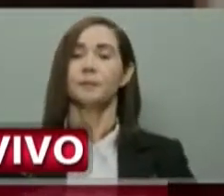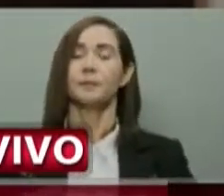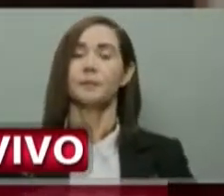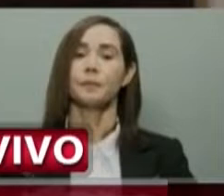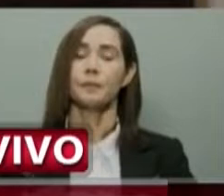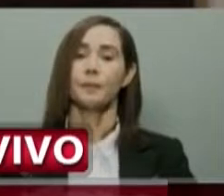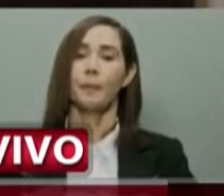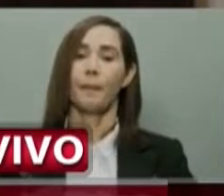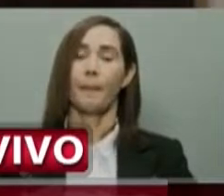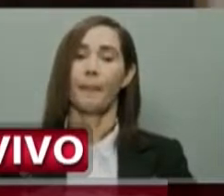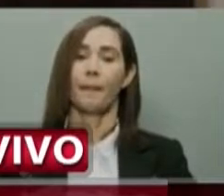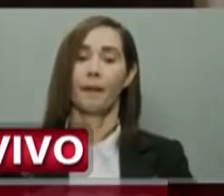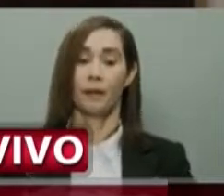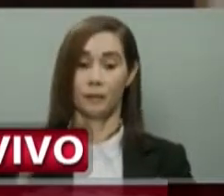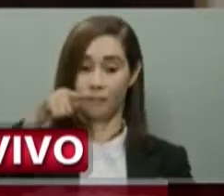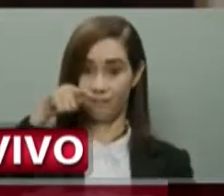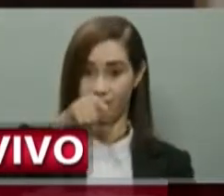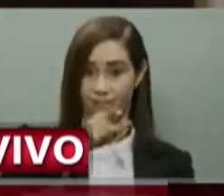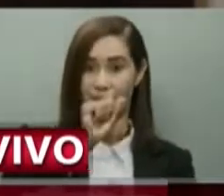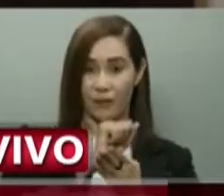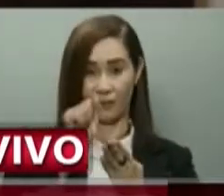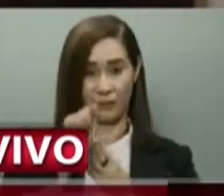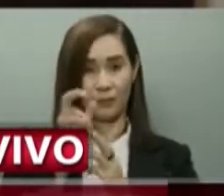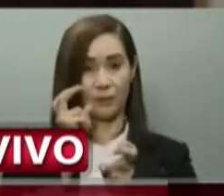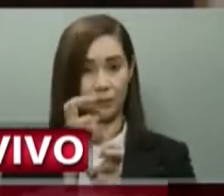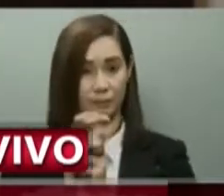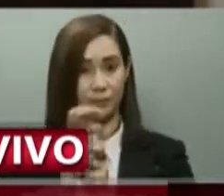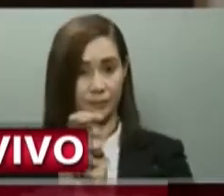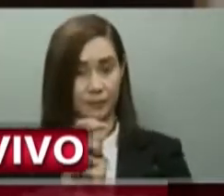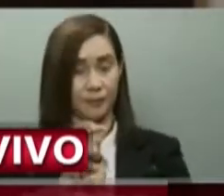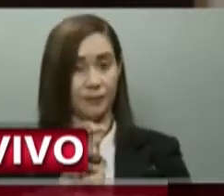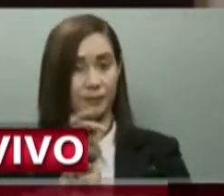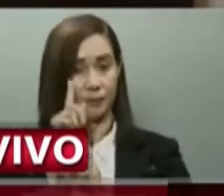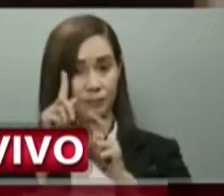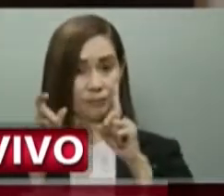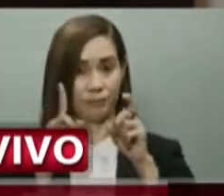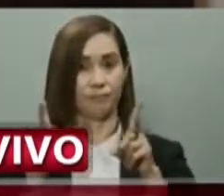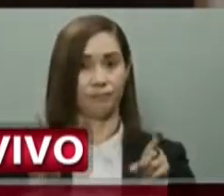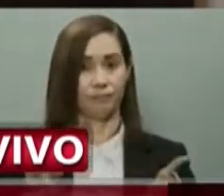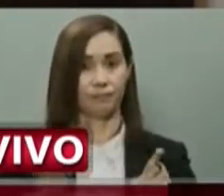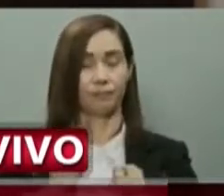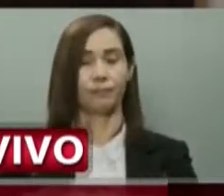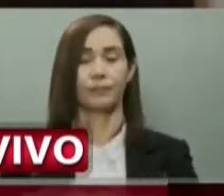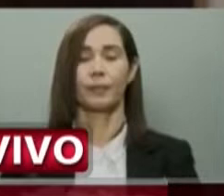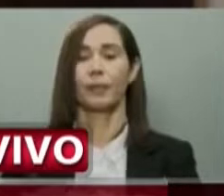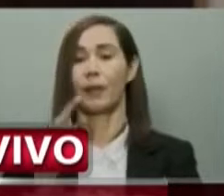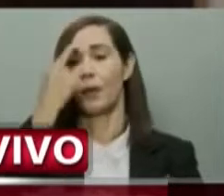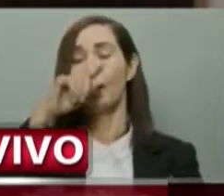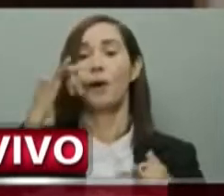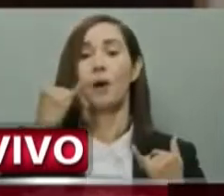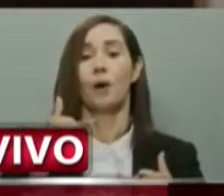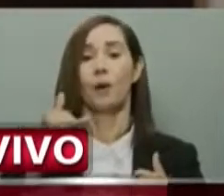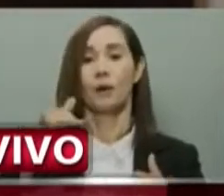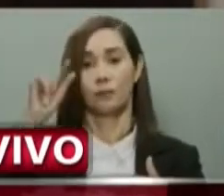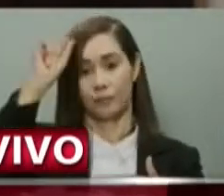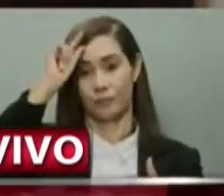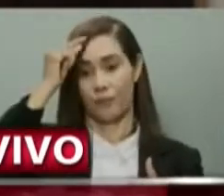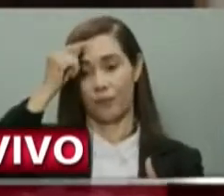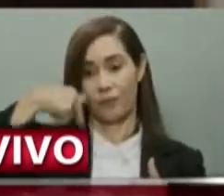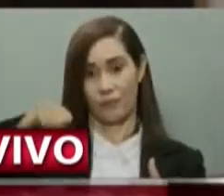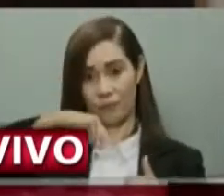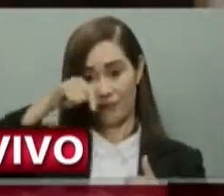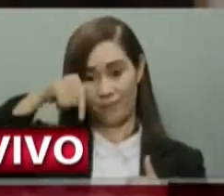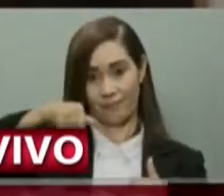mundial. Esta es la situación. Este es el análisis. Pero ahora le toca al gobierno